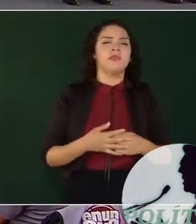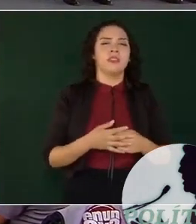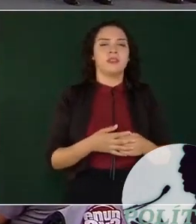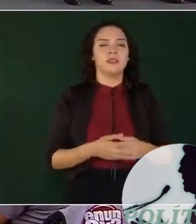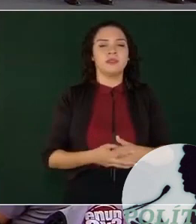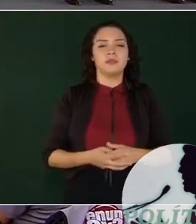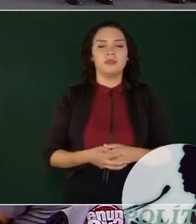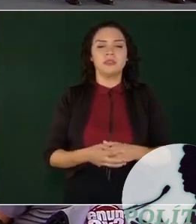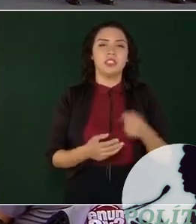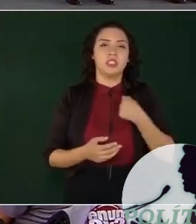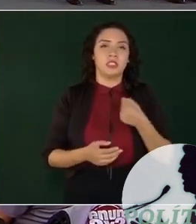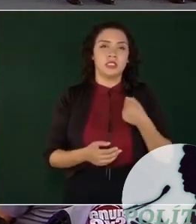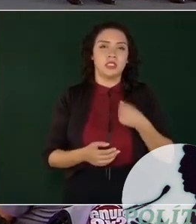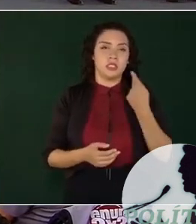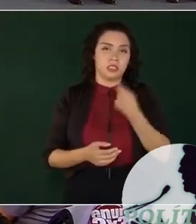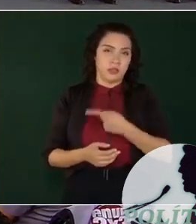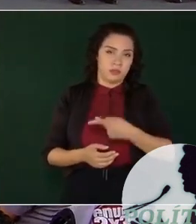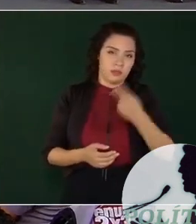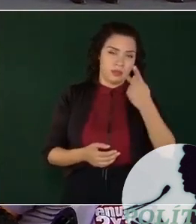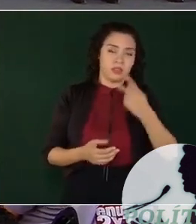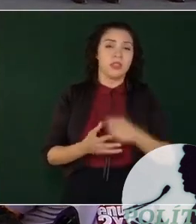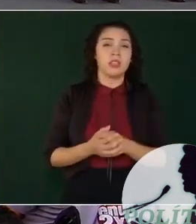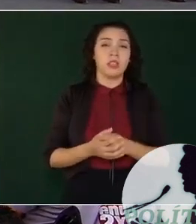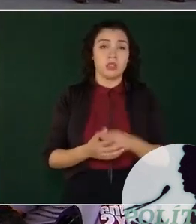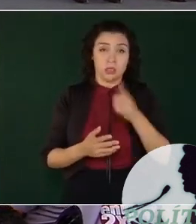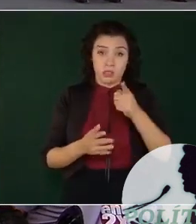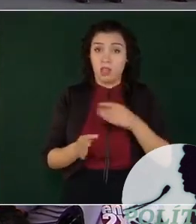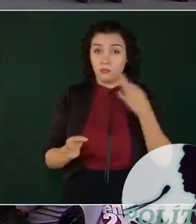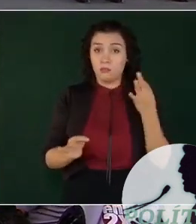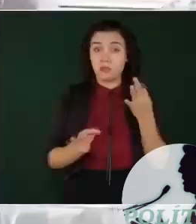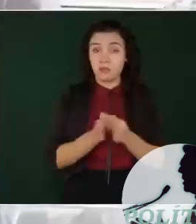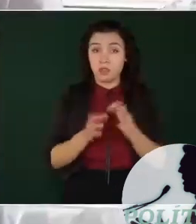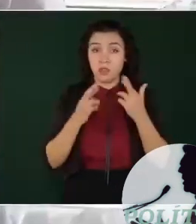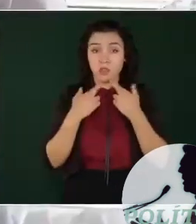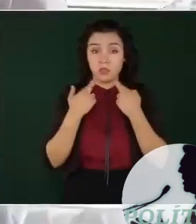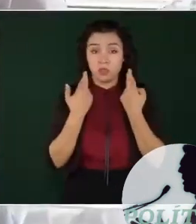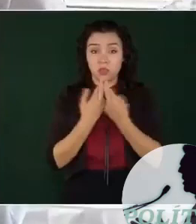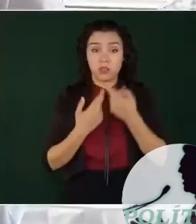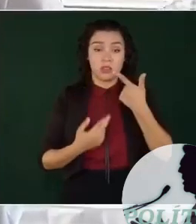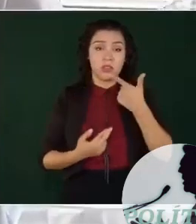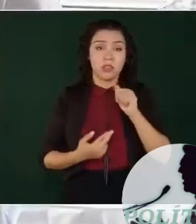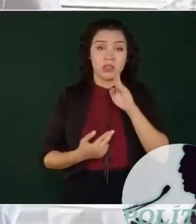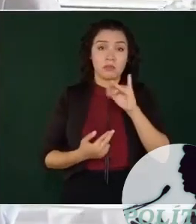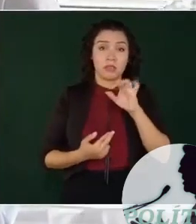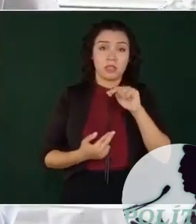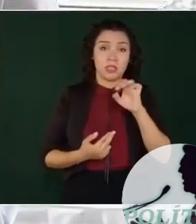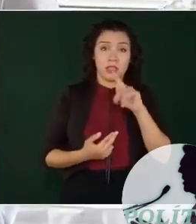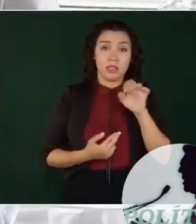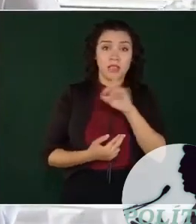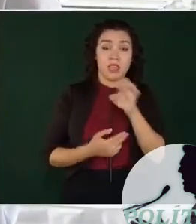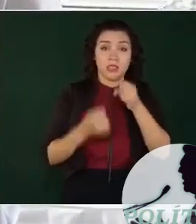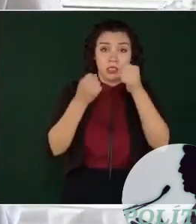a cabo. Mi pregunta concreta es, presidente, ¿ha terminado ya su reunión con el Gabinete de Seguridad? ¿Cómo